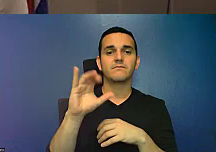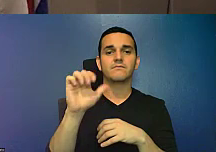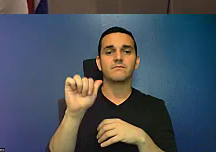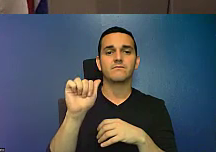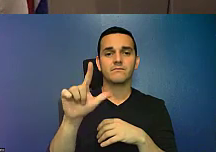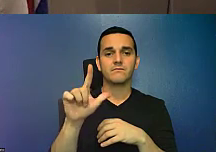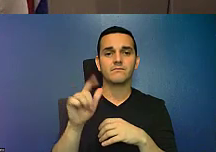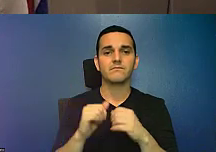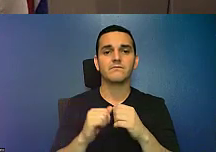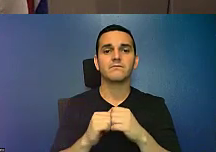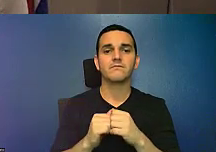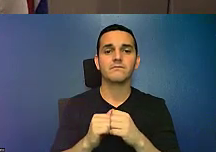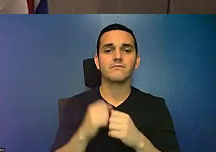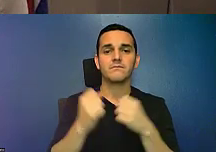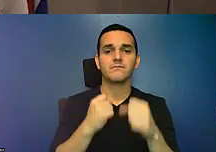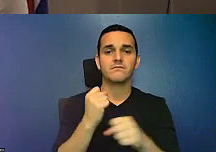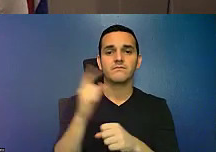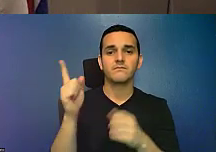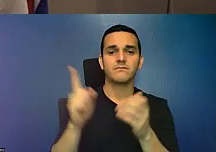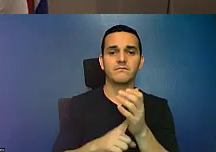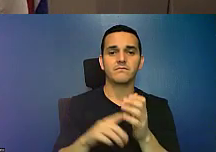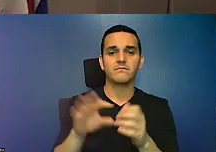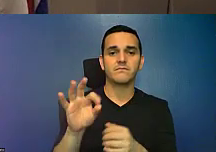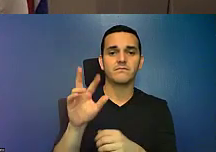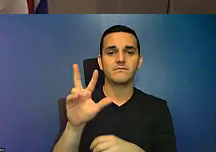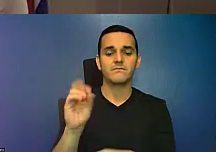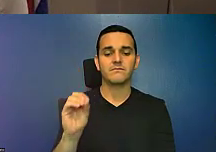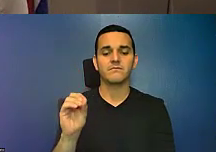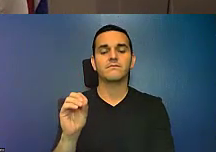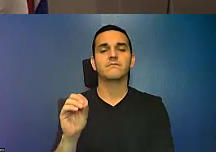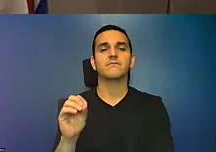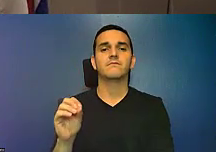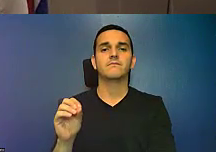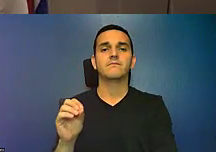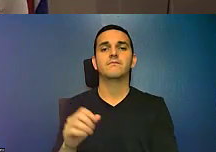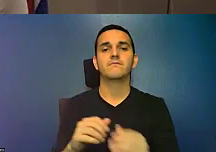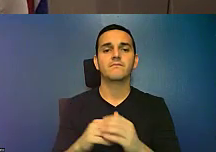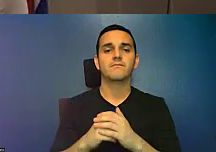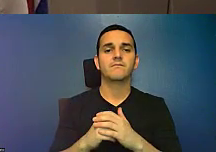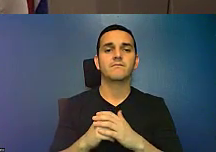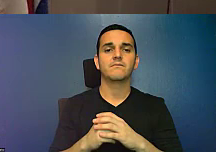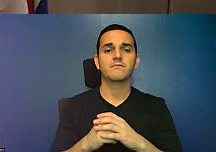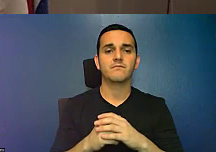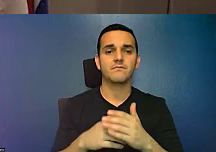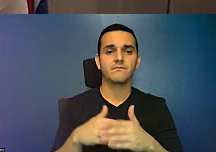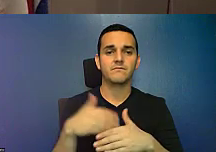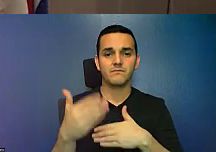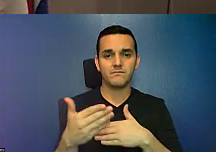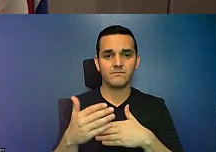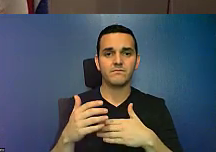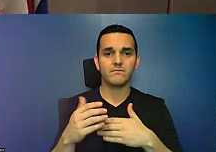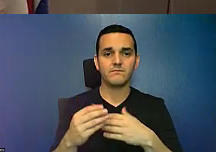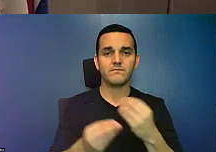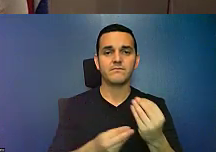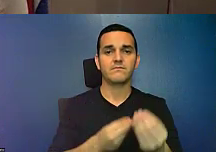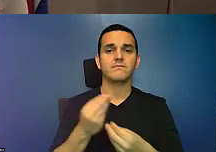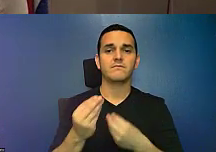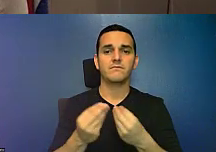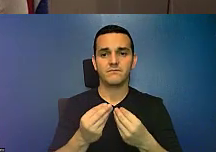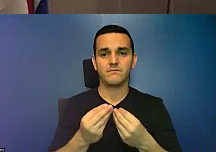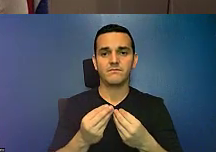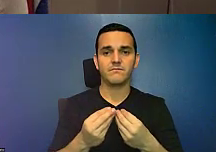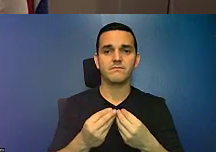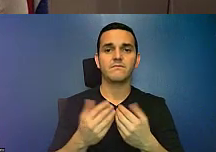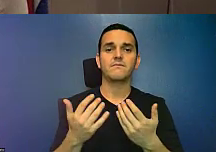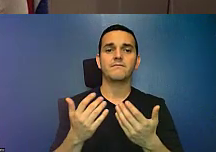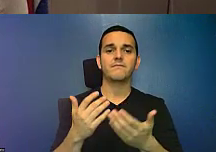Turing, allá por el año 1930, ese se considera el primero de inteligencia artificial, luego hace